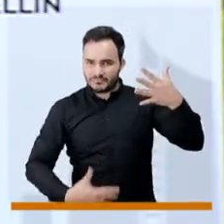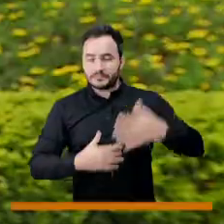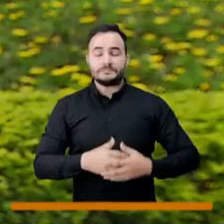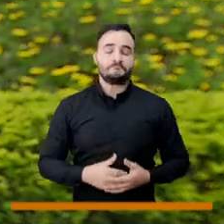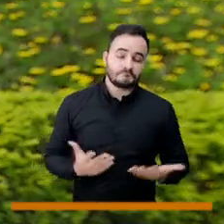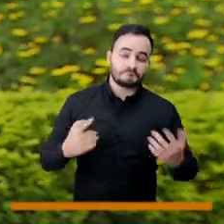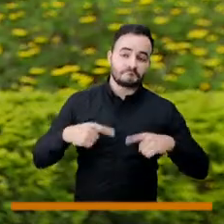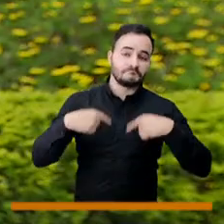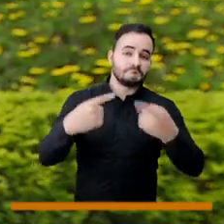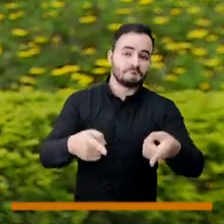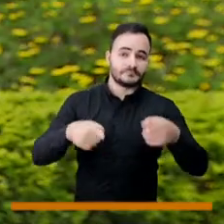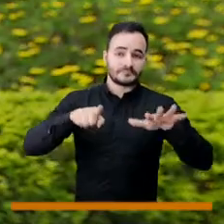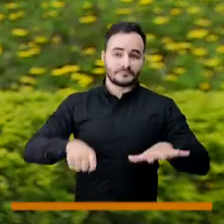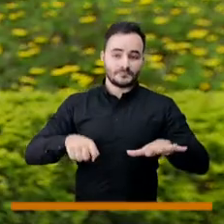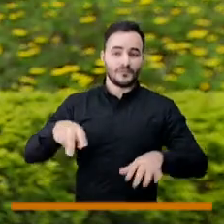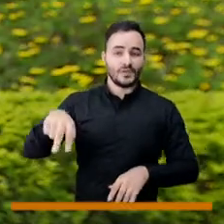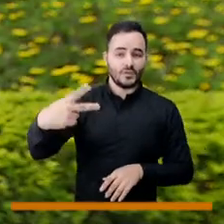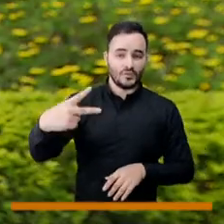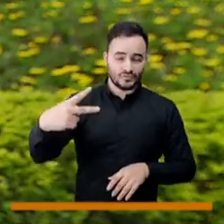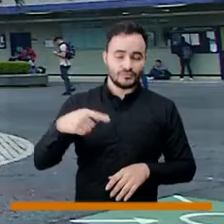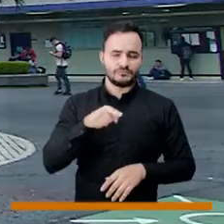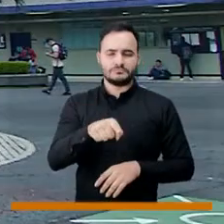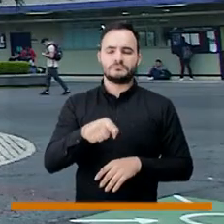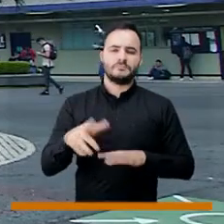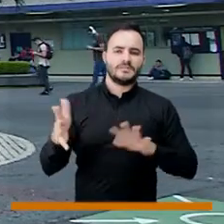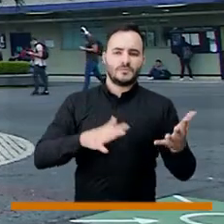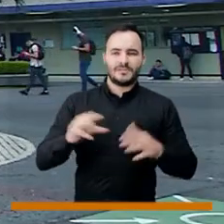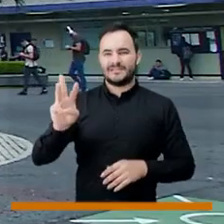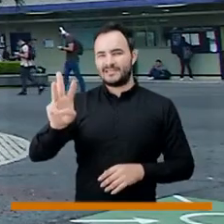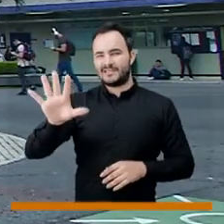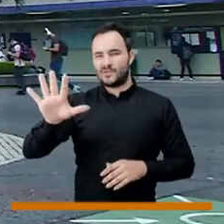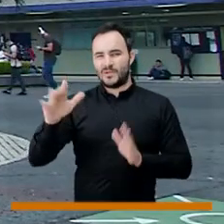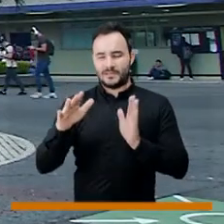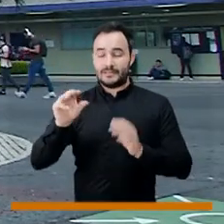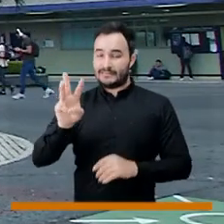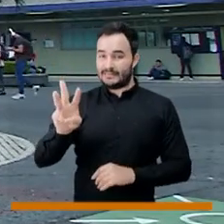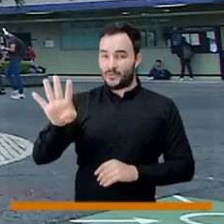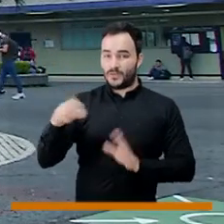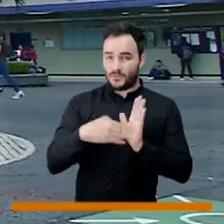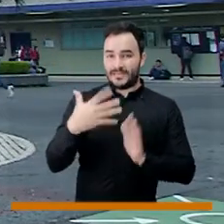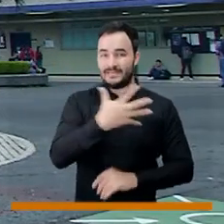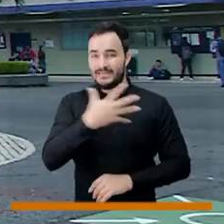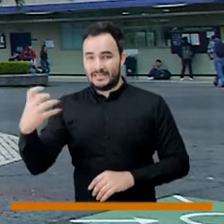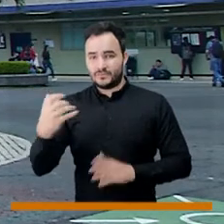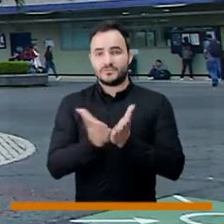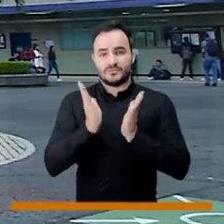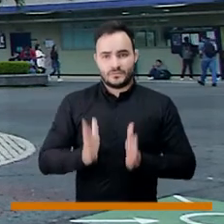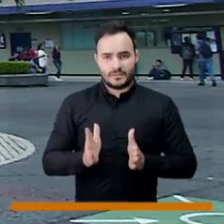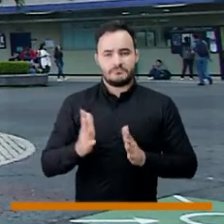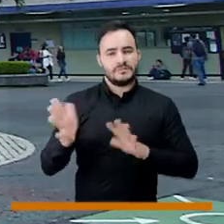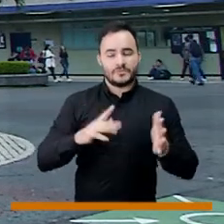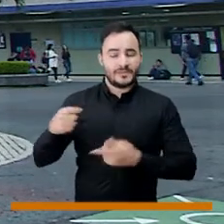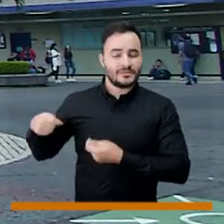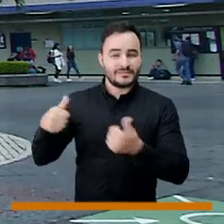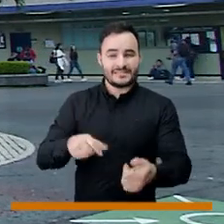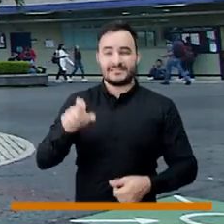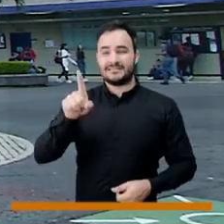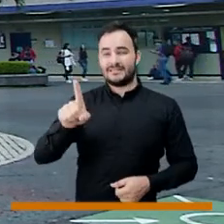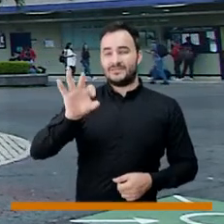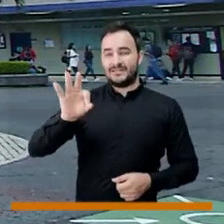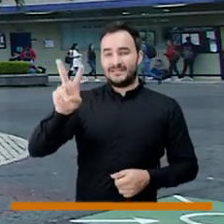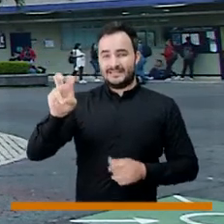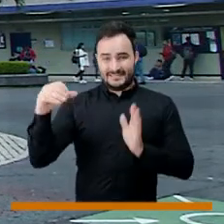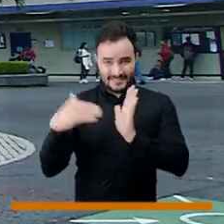beneficio podríamos estar esperando para el segundo semestre atender 34 mil 547 estudiantes con una inversión cercana a los